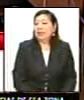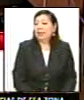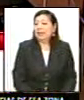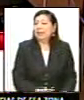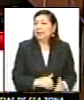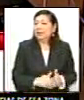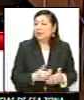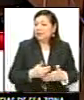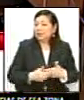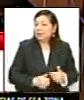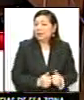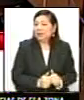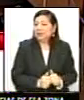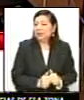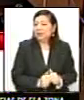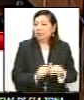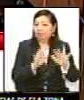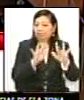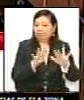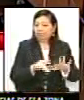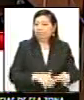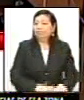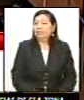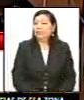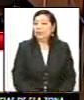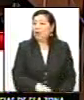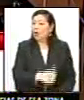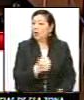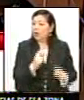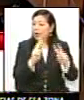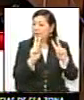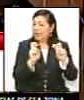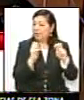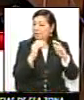se votó por la improcedencia con cargo a redacción. Siguiente punto.